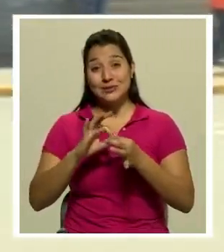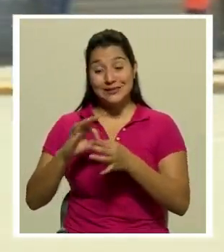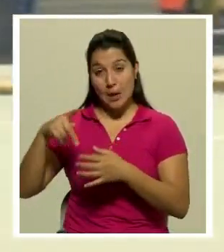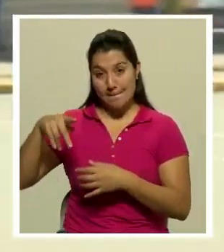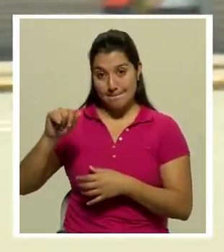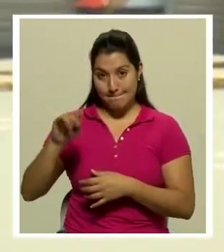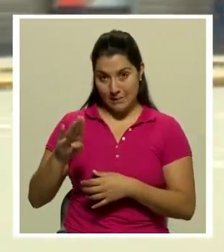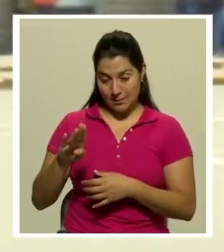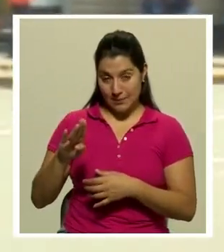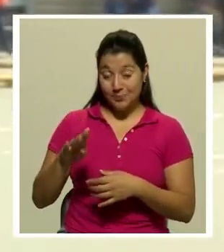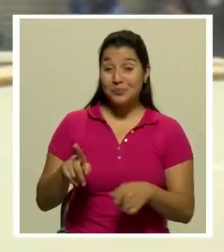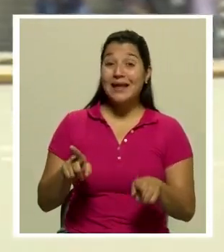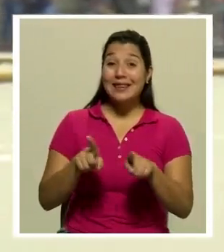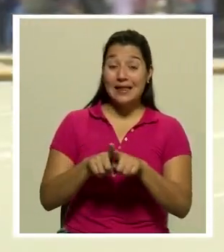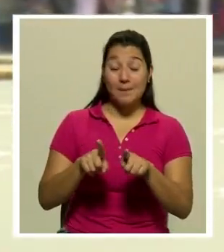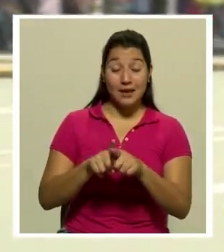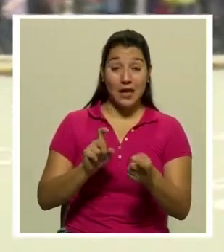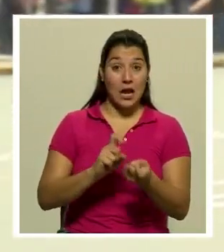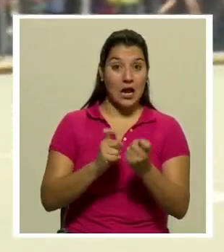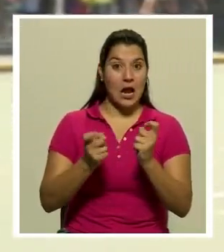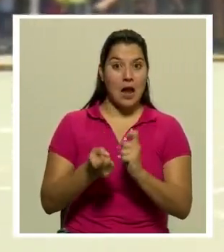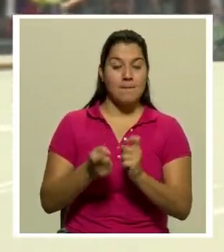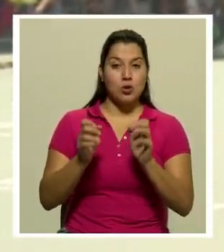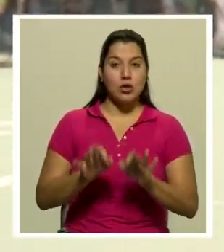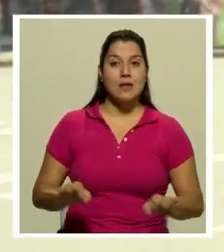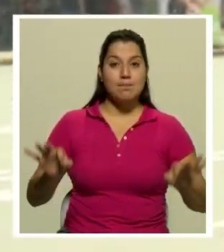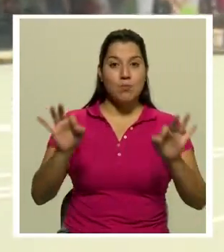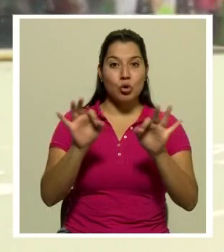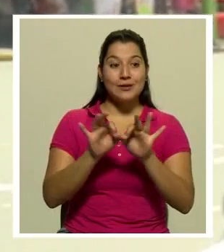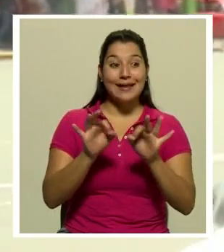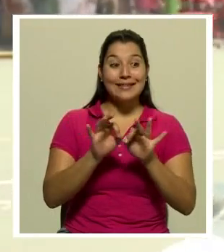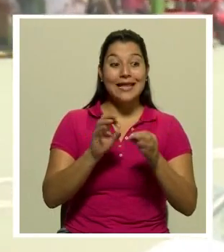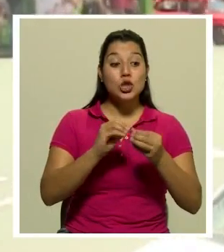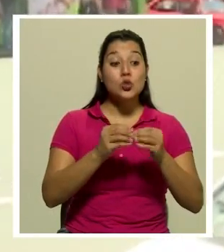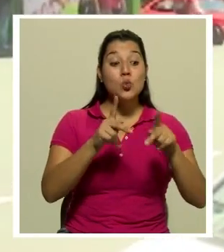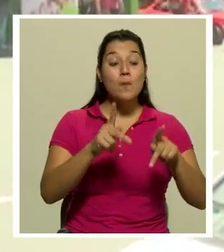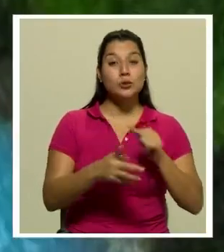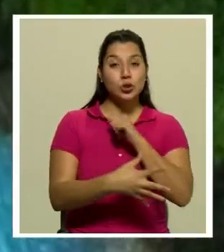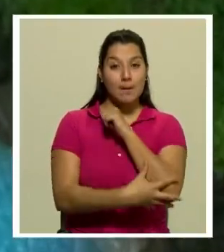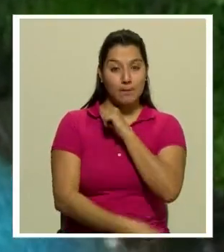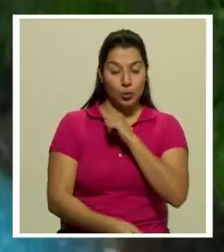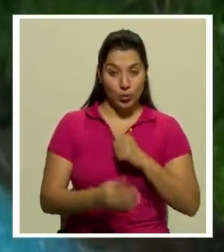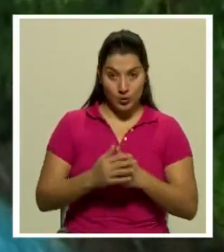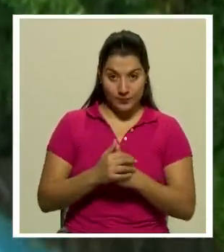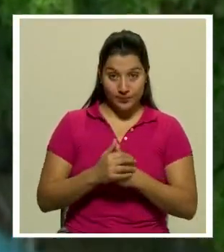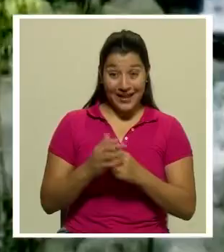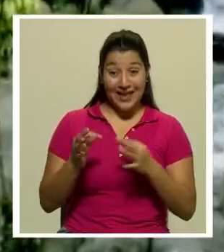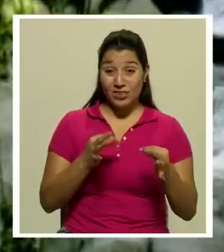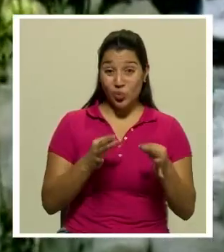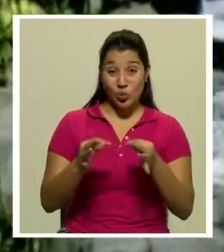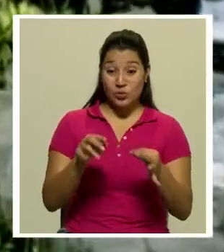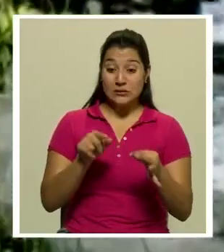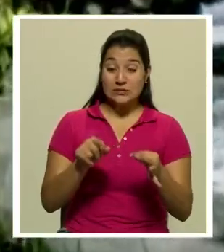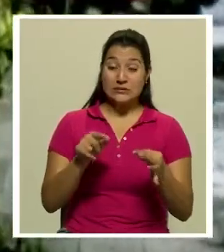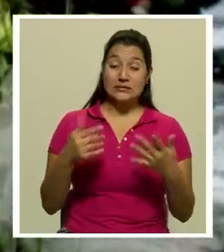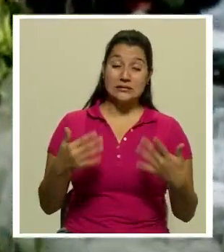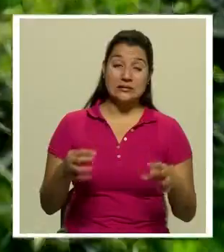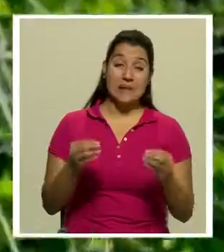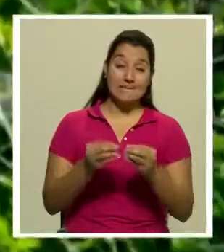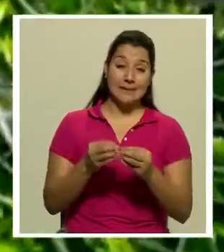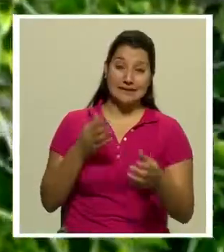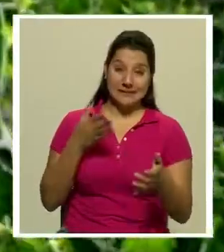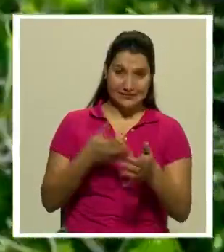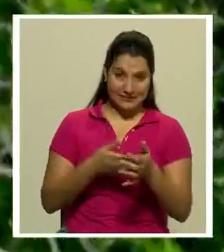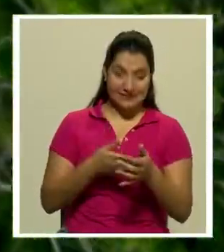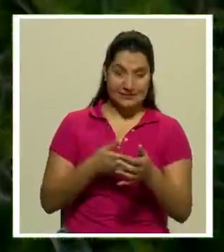Bruto, además de cambios significativos en los niveles de pobreza. El turismo sería la actividad que más contribuye a la contracción